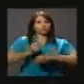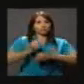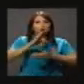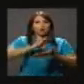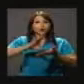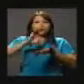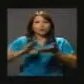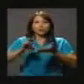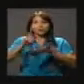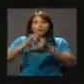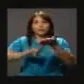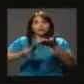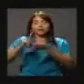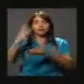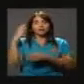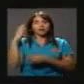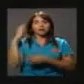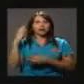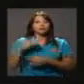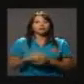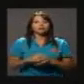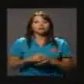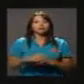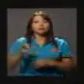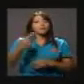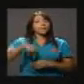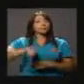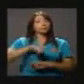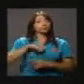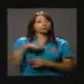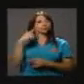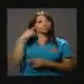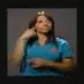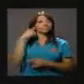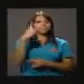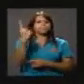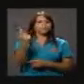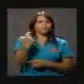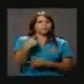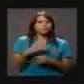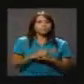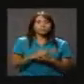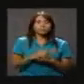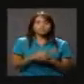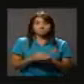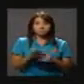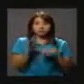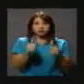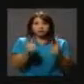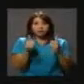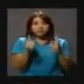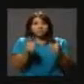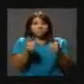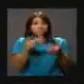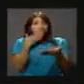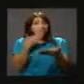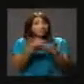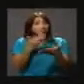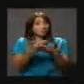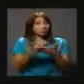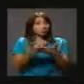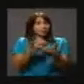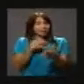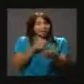nos preguntamos si era conveniente tener carreras permanentemente o lo conveniente era